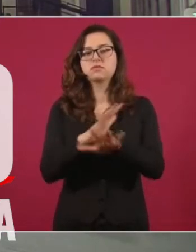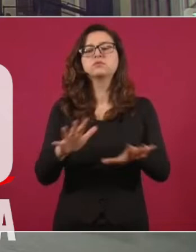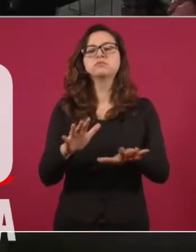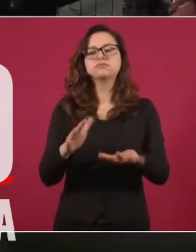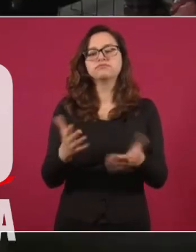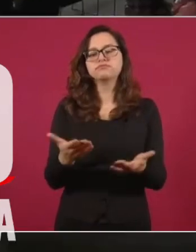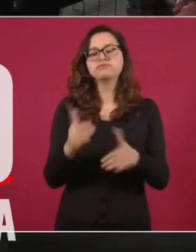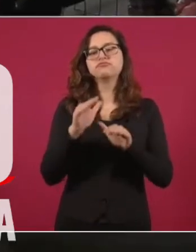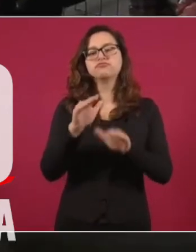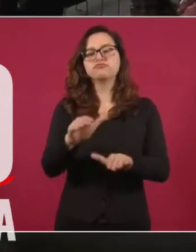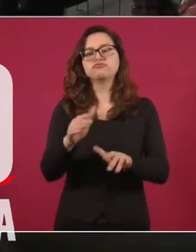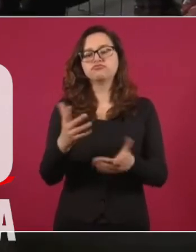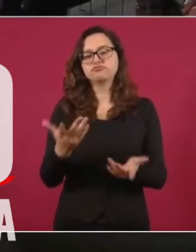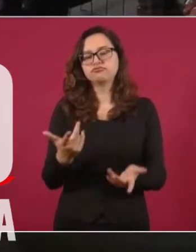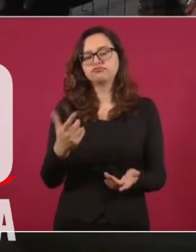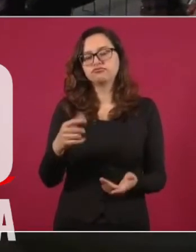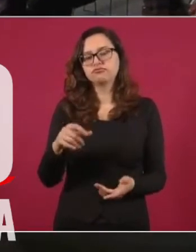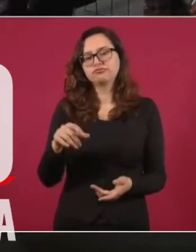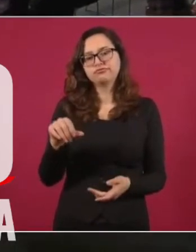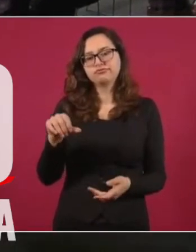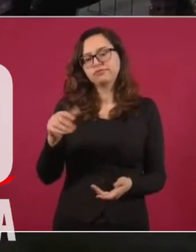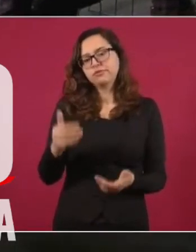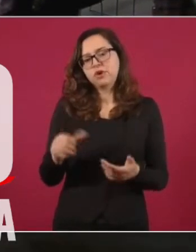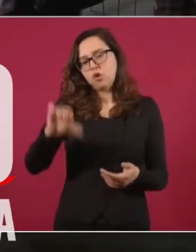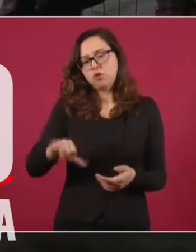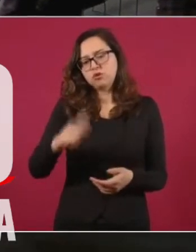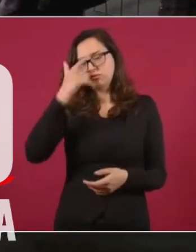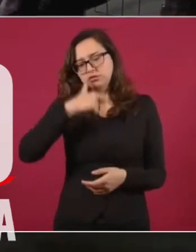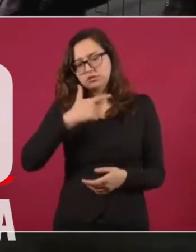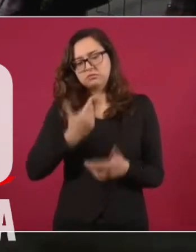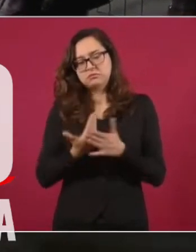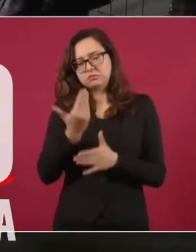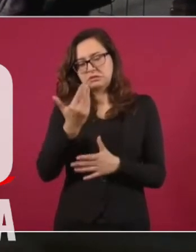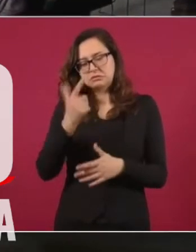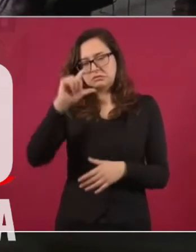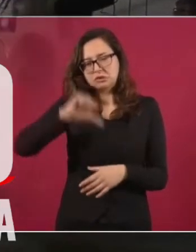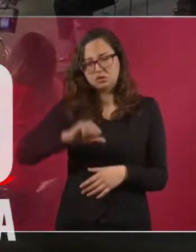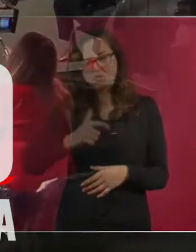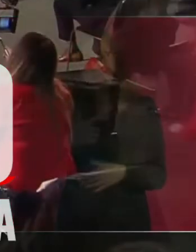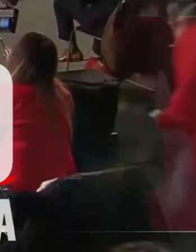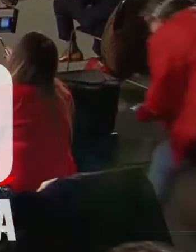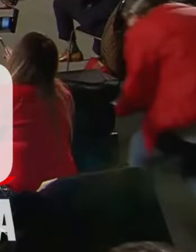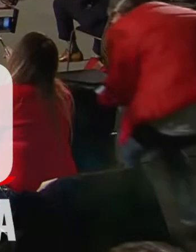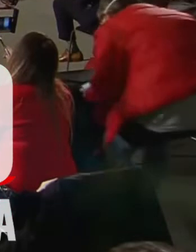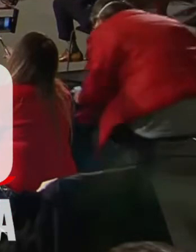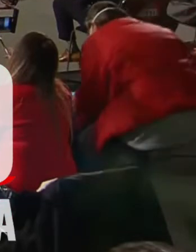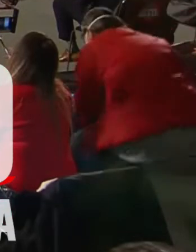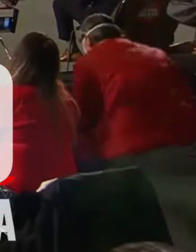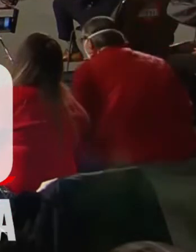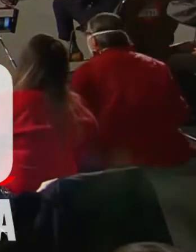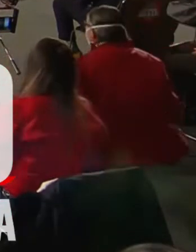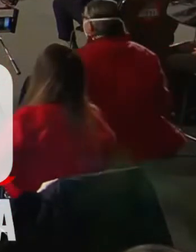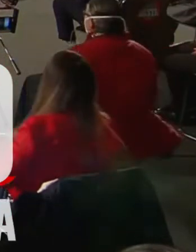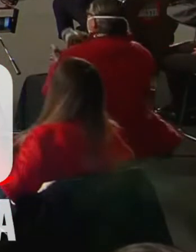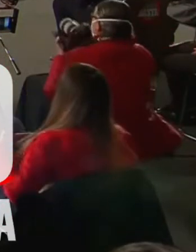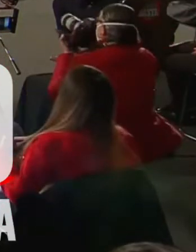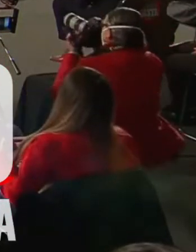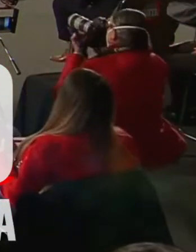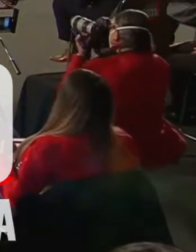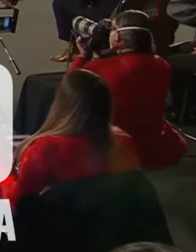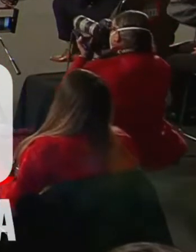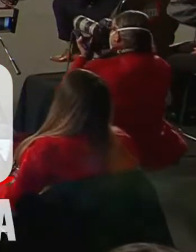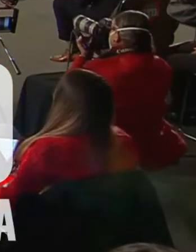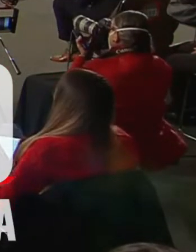De Medianoche este sobre el sismo informó a ustedes que durante